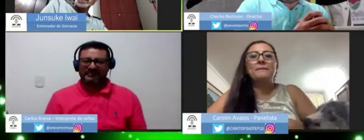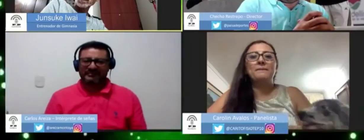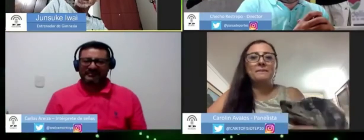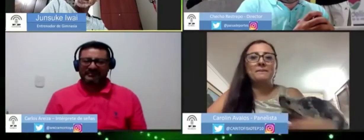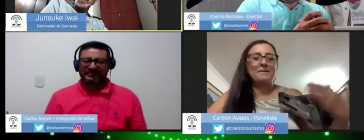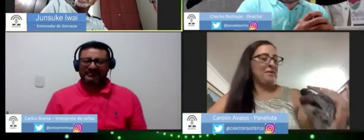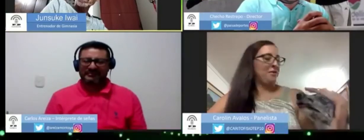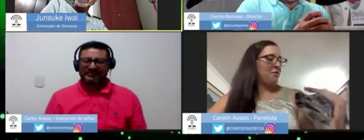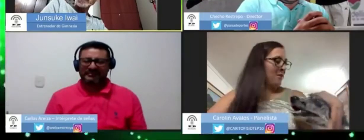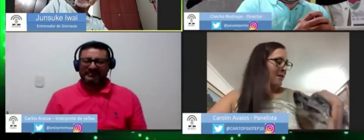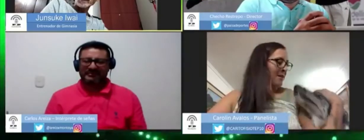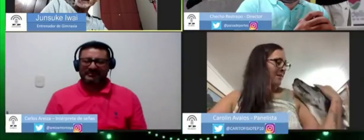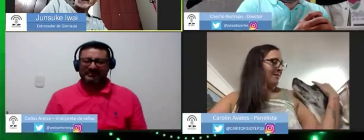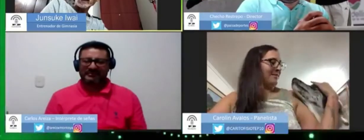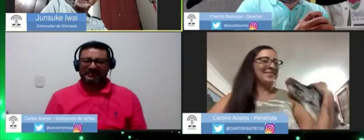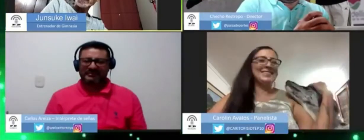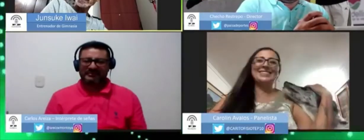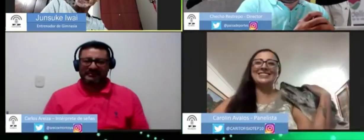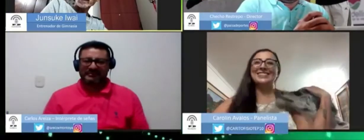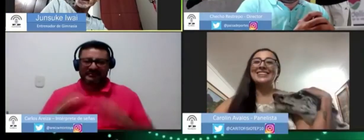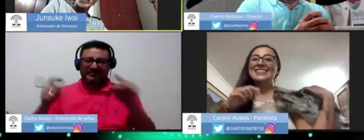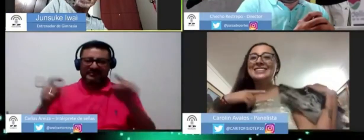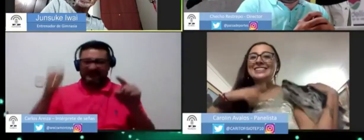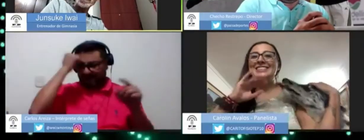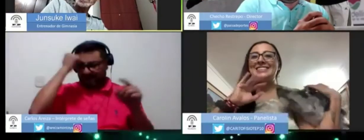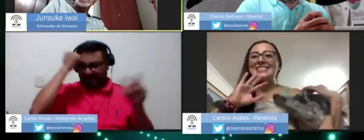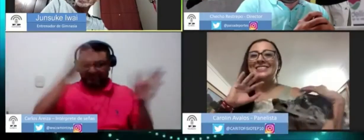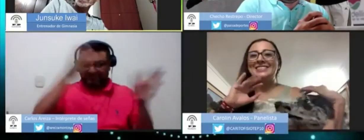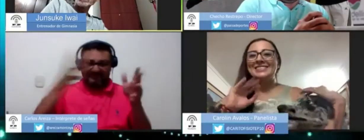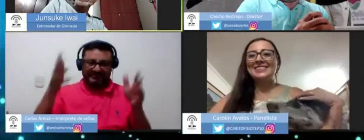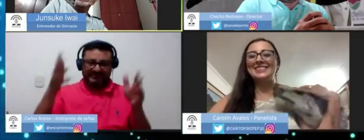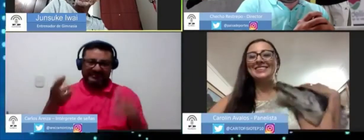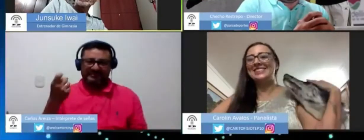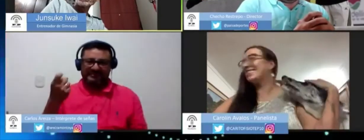de parte técnica, sino también